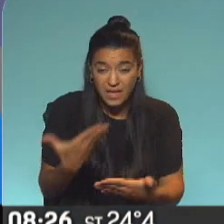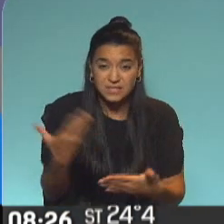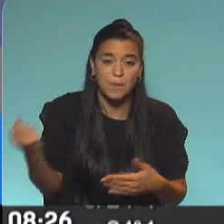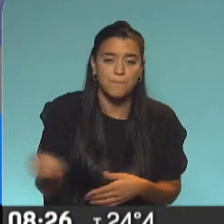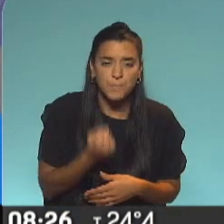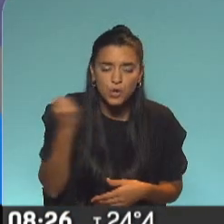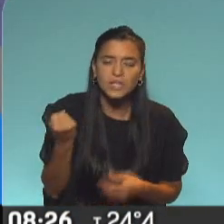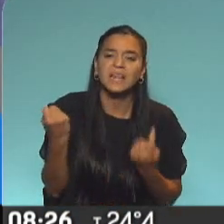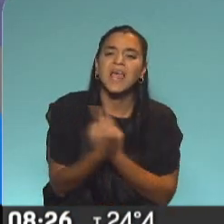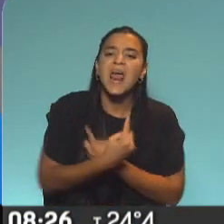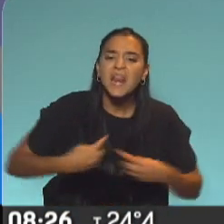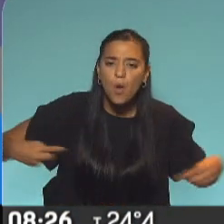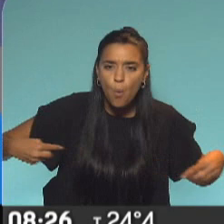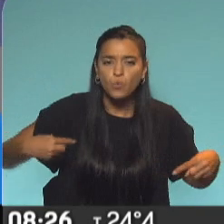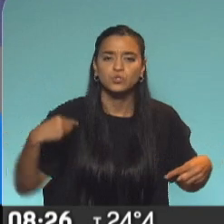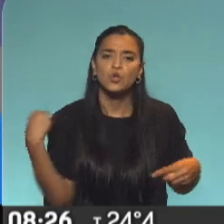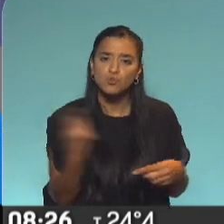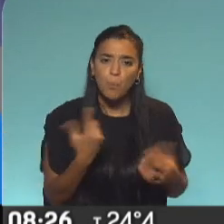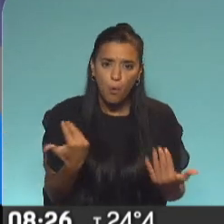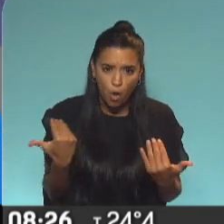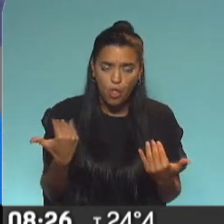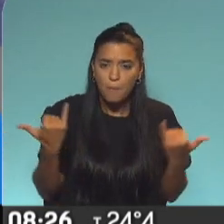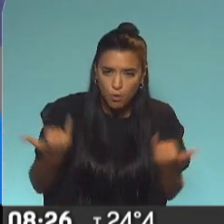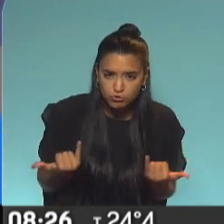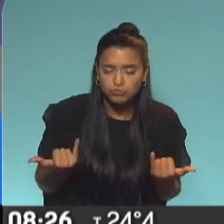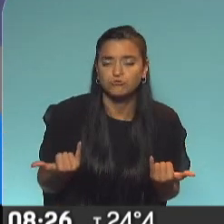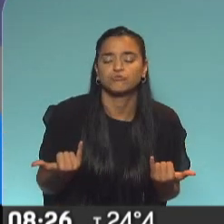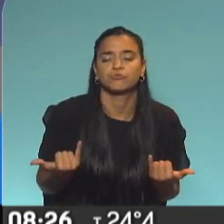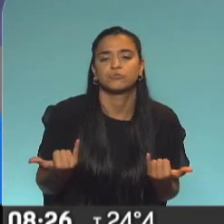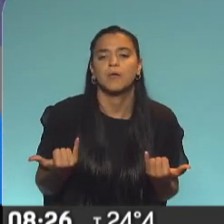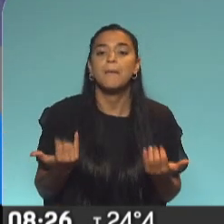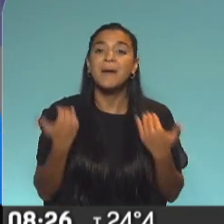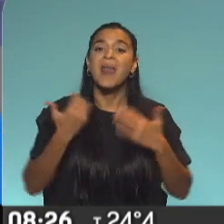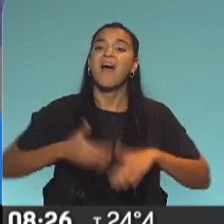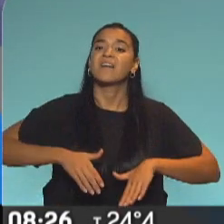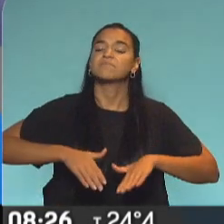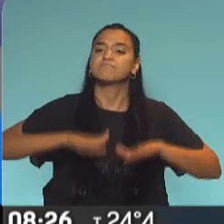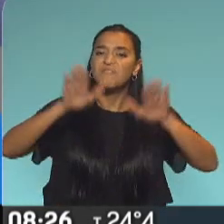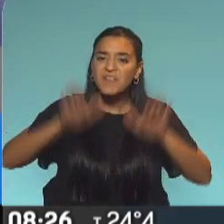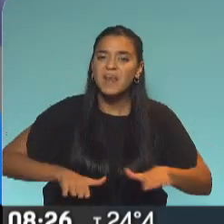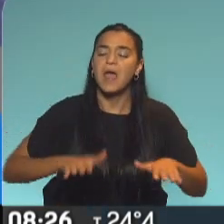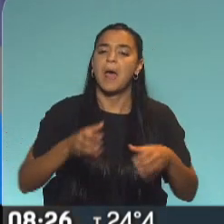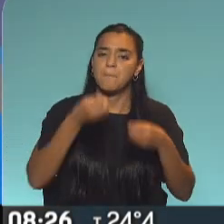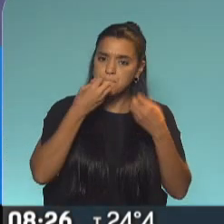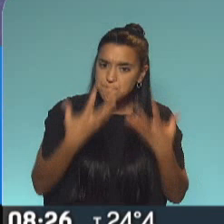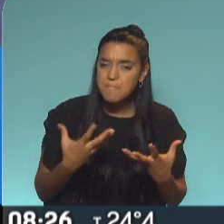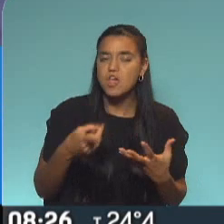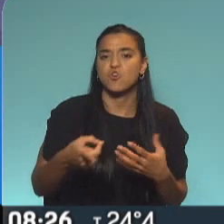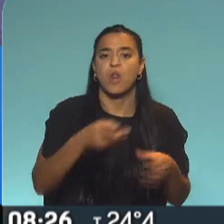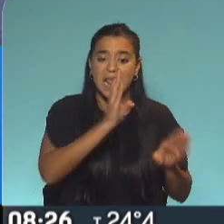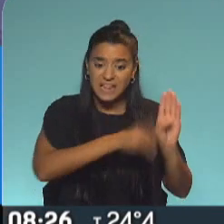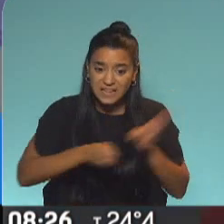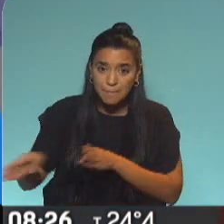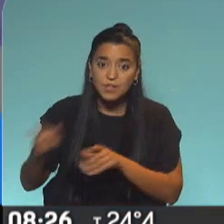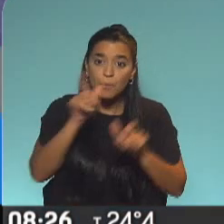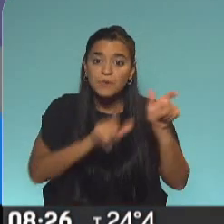todos los recursos que pudimos utilizar y emplear para frenar y mejorar el tratamiento de los pacientes